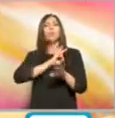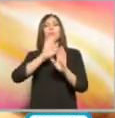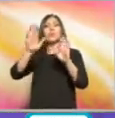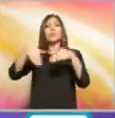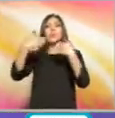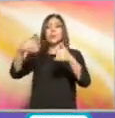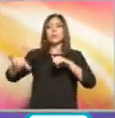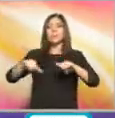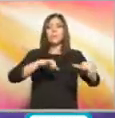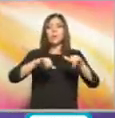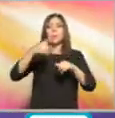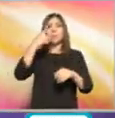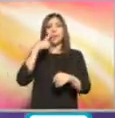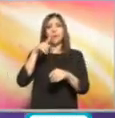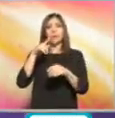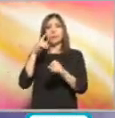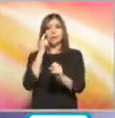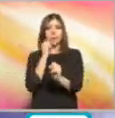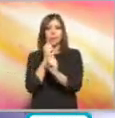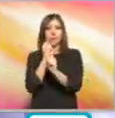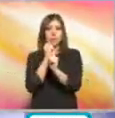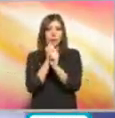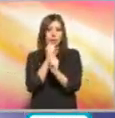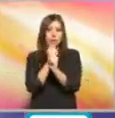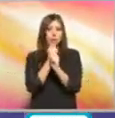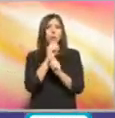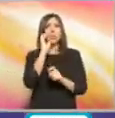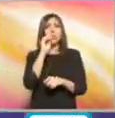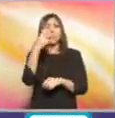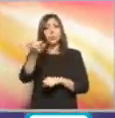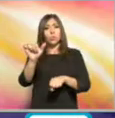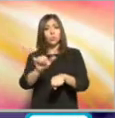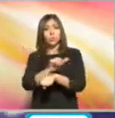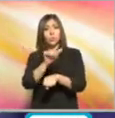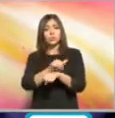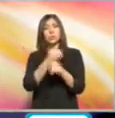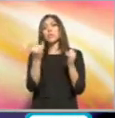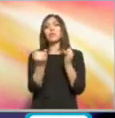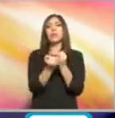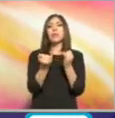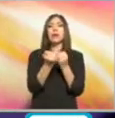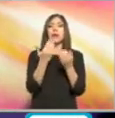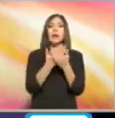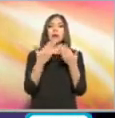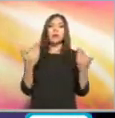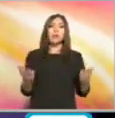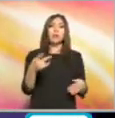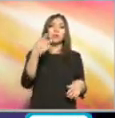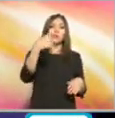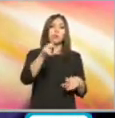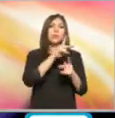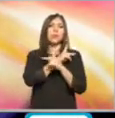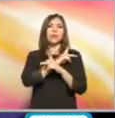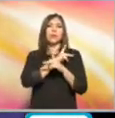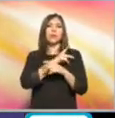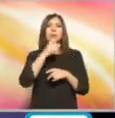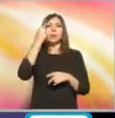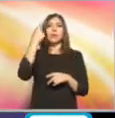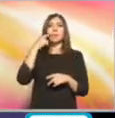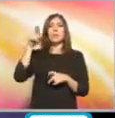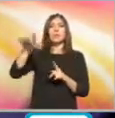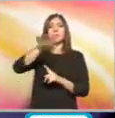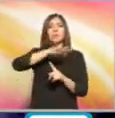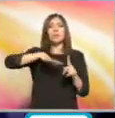todo lo que pueden tomar como transporte. Y si van en coche particular, también en estas vacaciones se implementó en